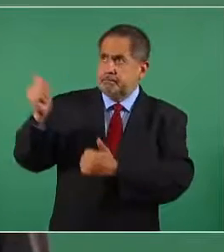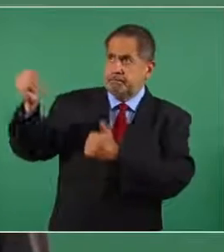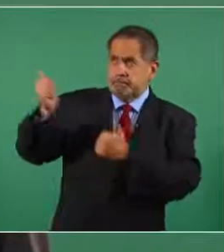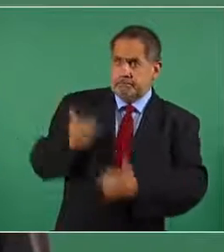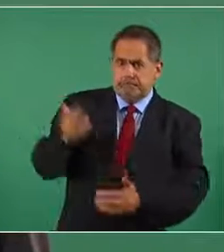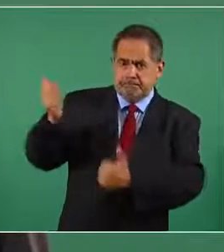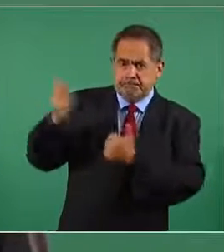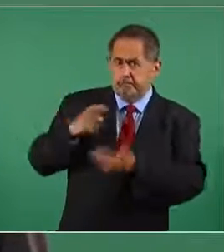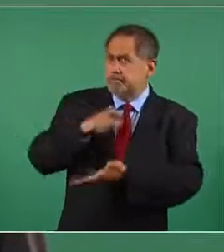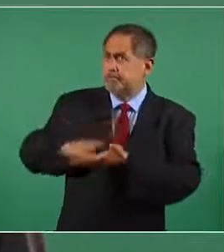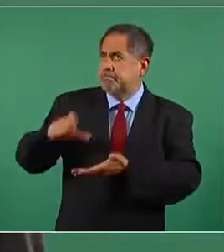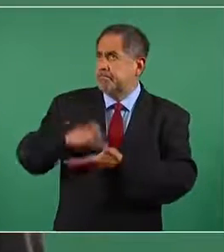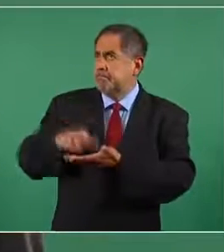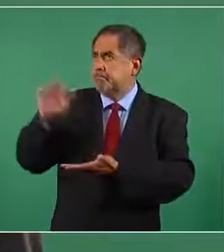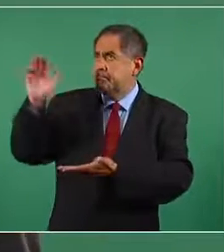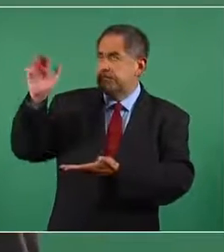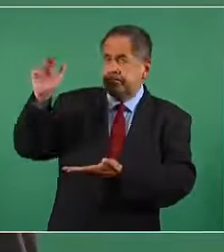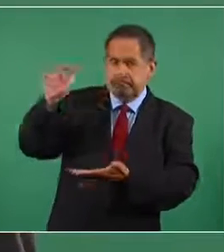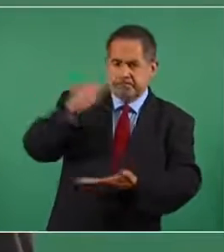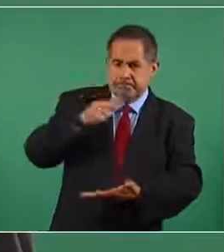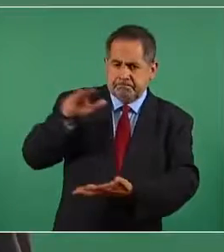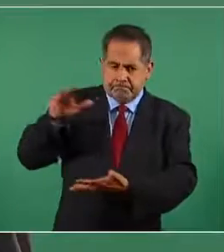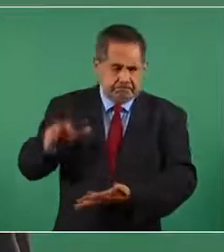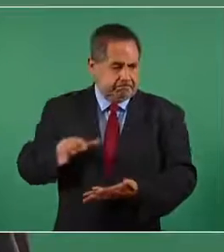medicamentos, de cómo estamos